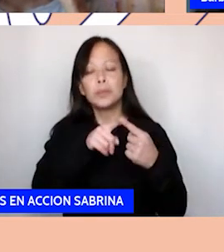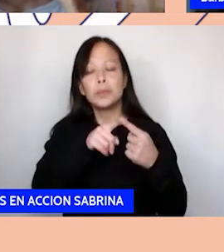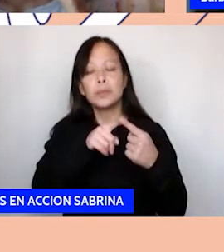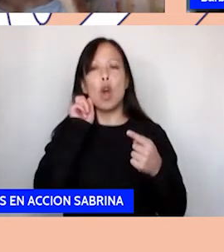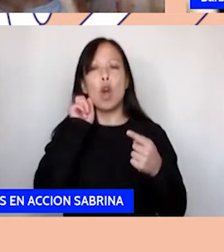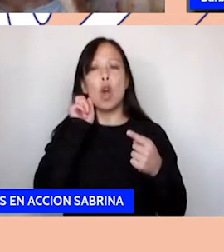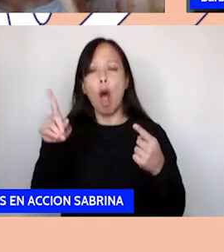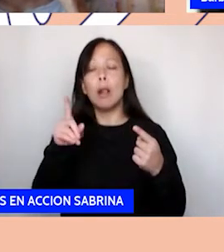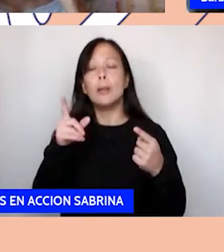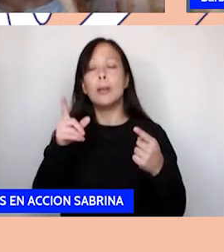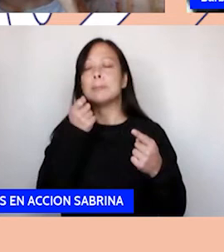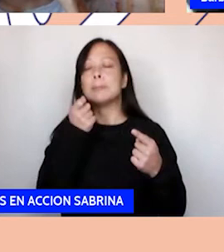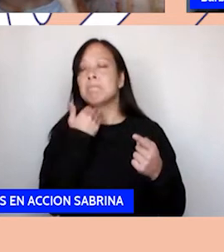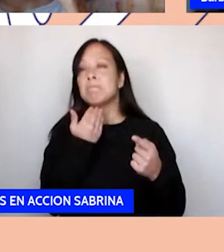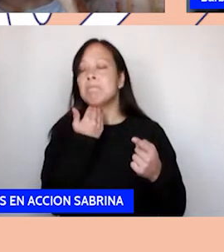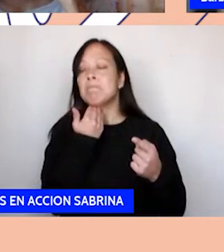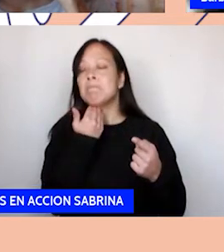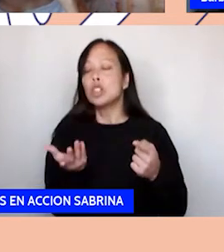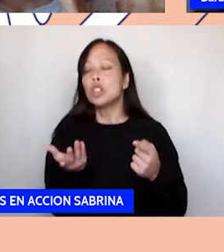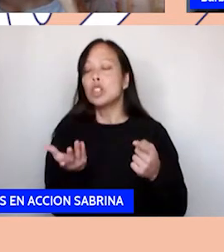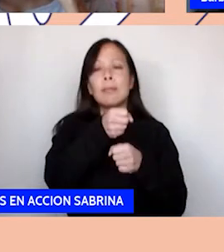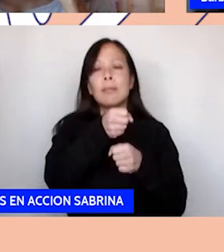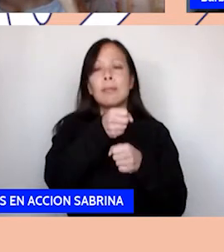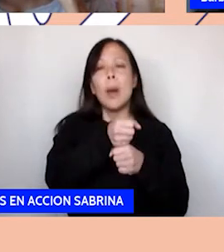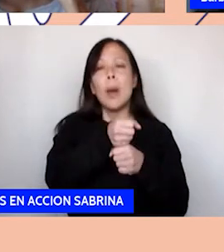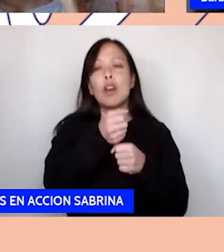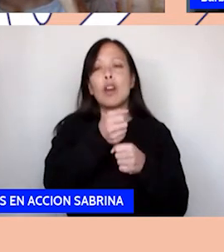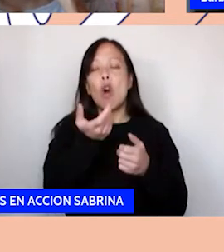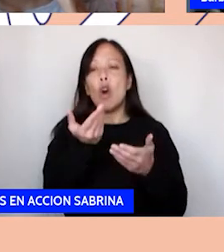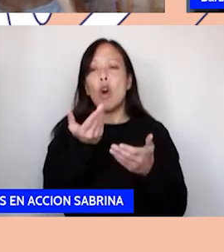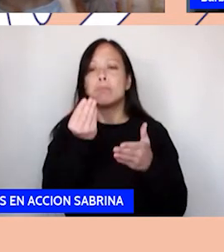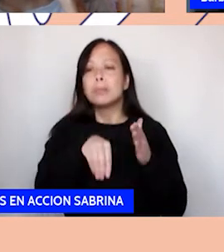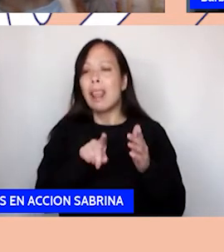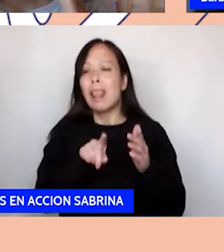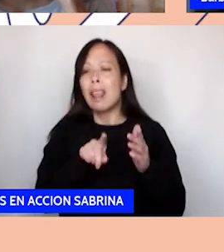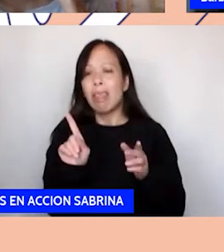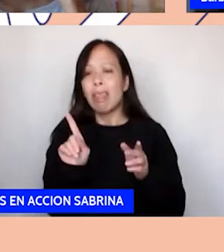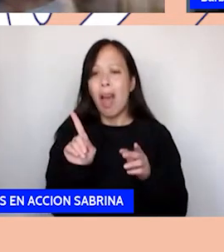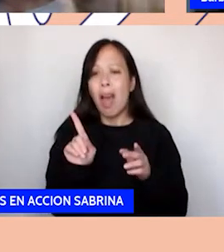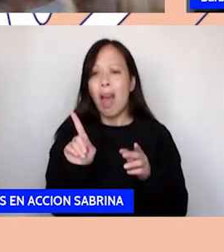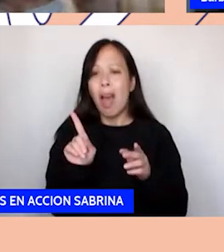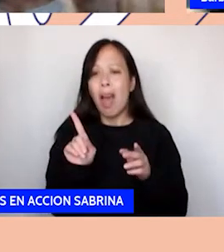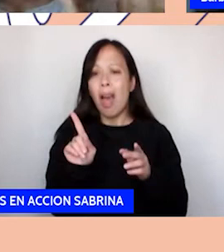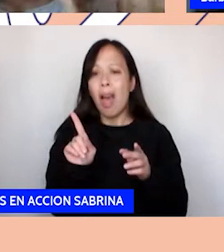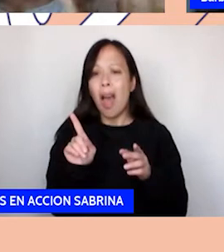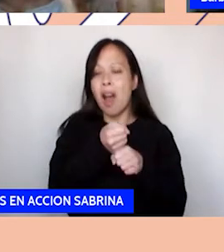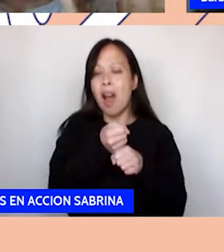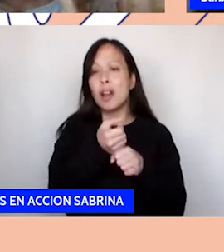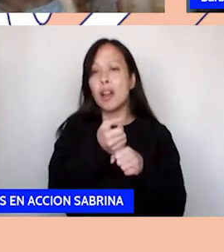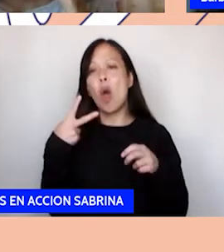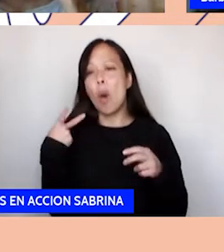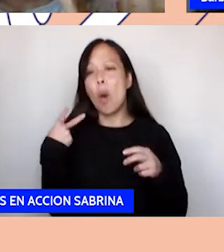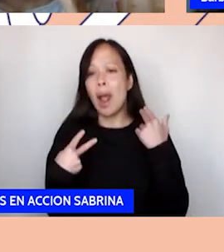Pero trabajaban en cosas que no tenían absolutamente nada que ver, como en una peluquería, por ejemplo, ¿no? O sea, cosas cero que ver con